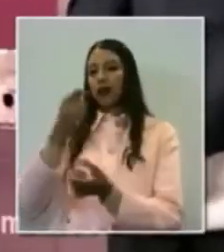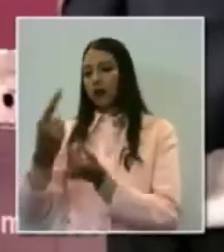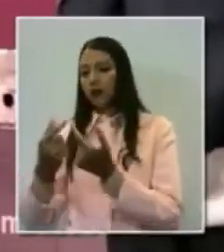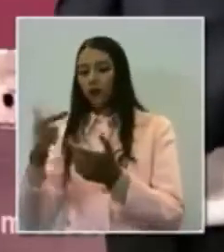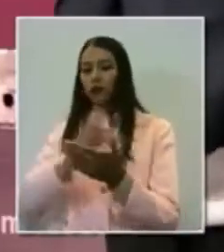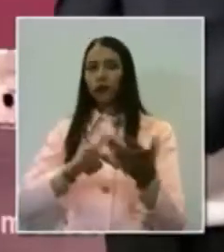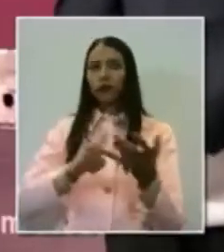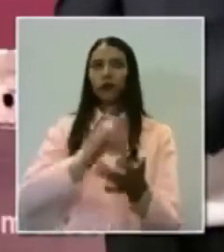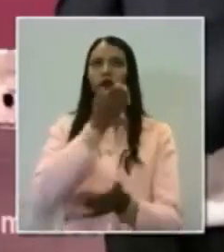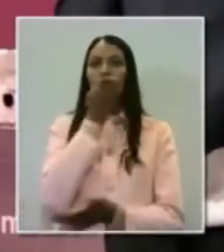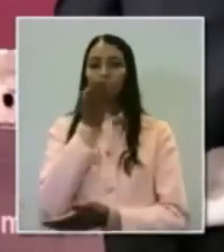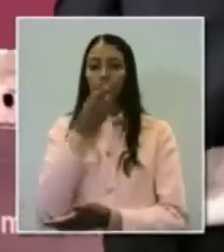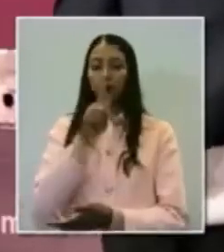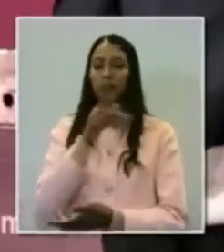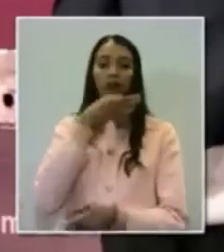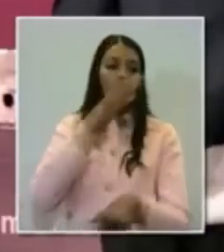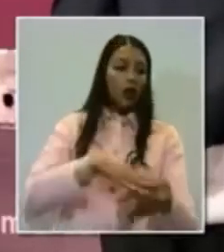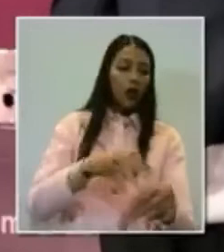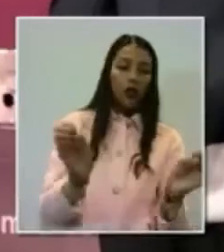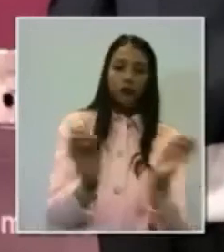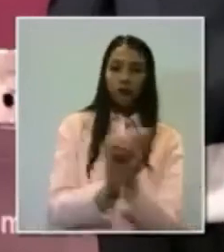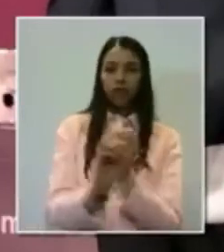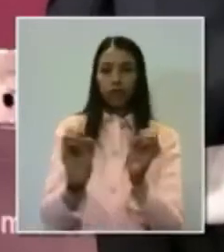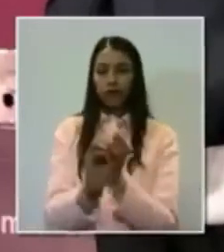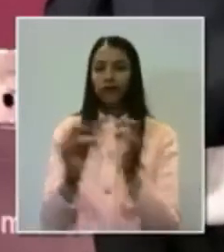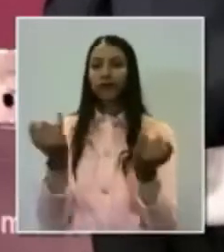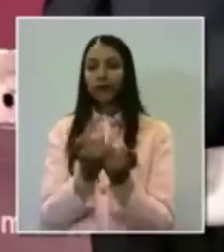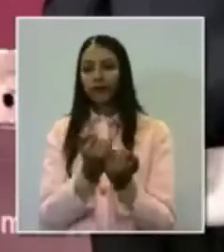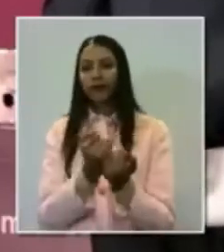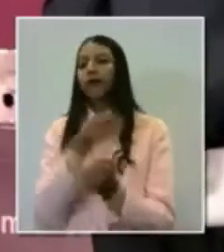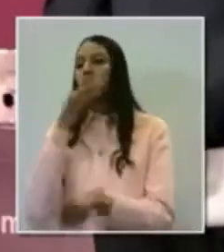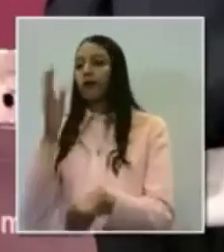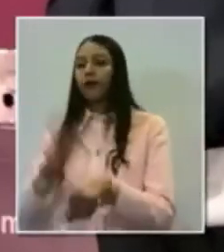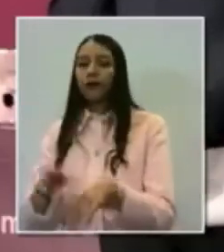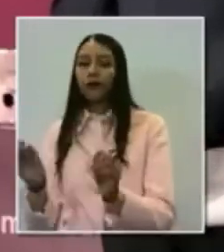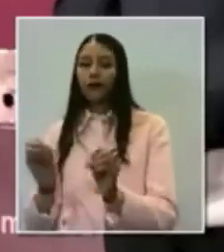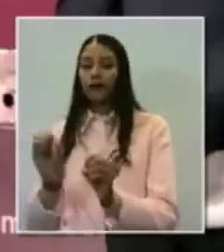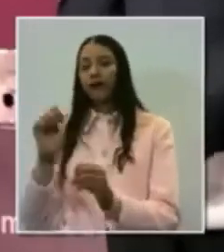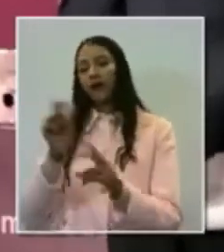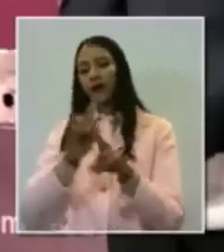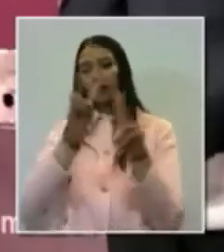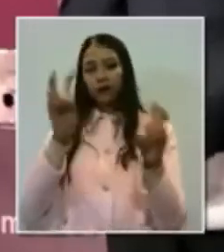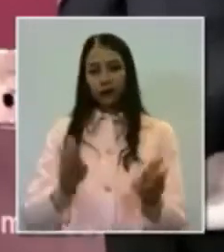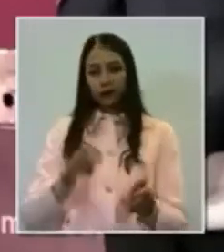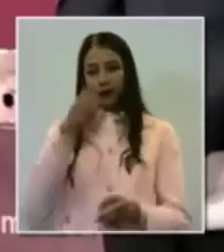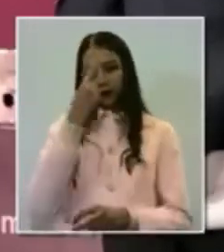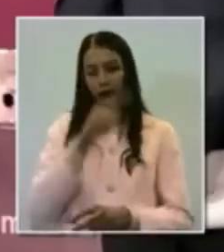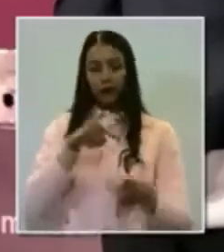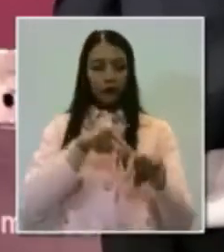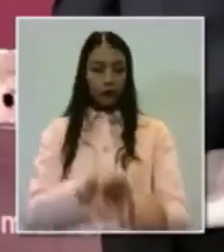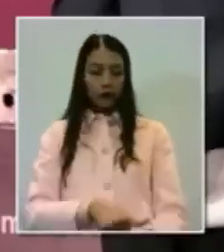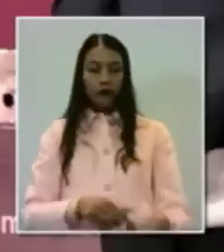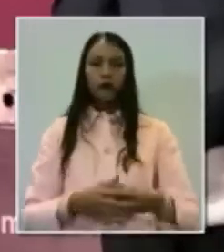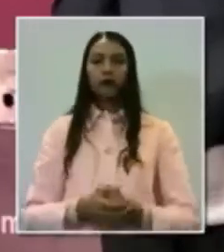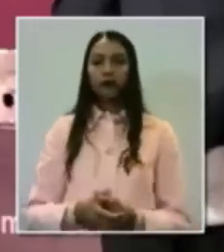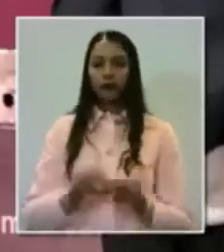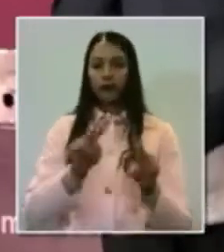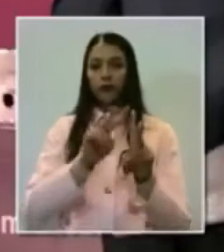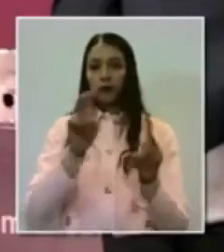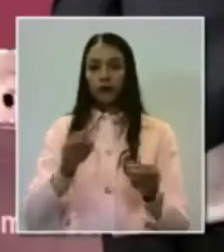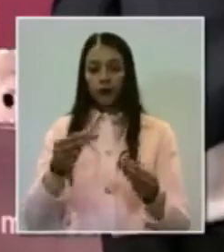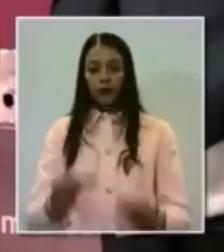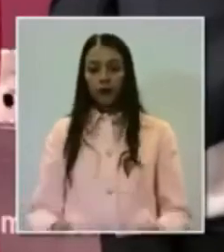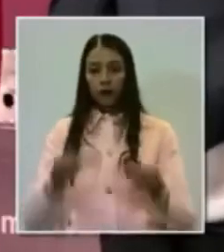otros lugares, pero no están reportadas, igual que no se reportan algunas otras cuestiones, pues para seguir con el tema